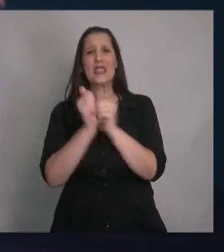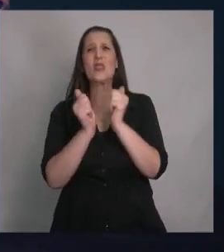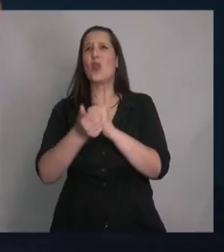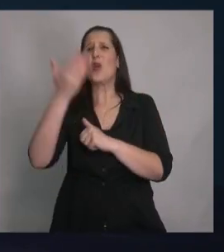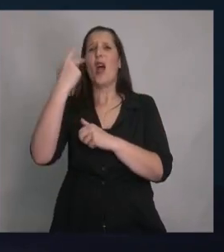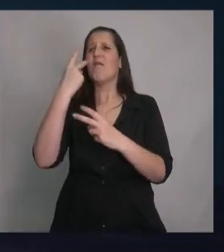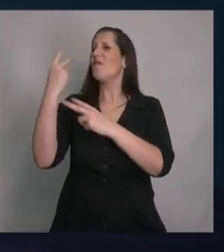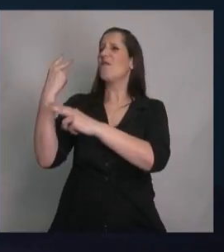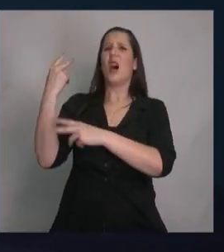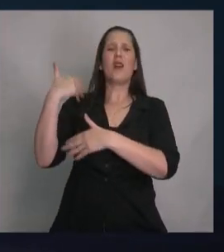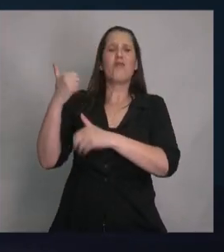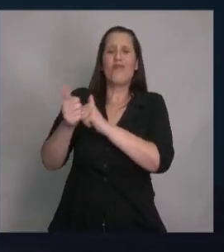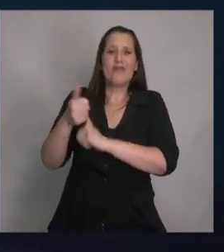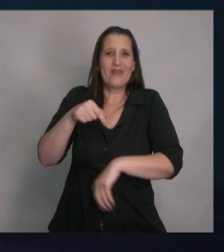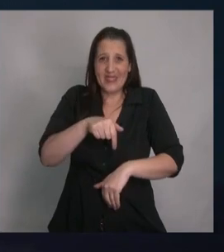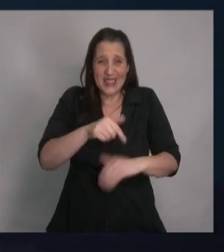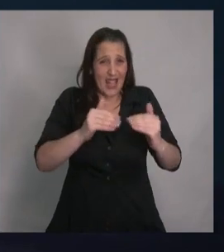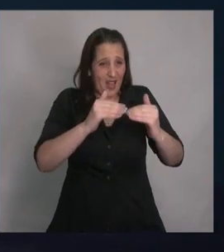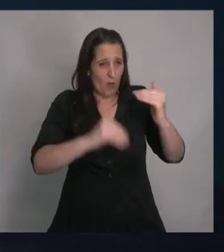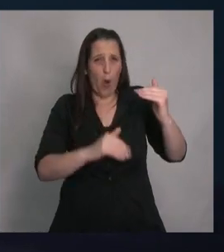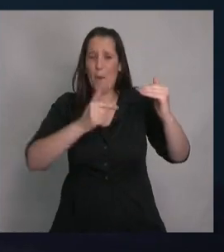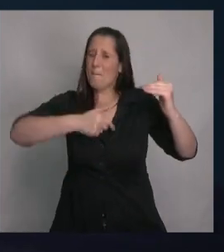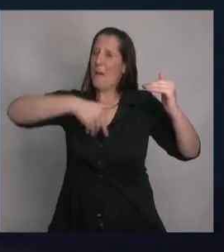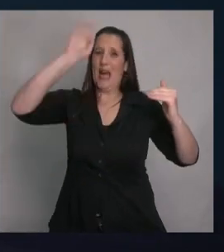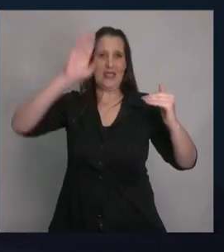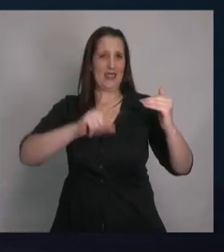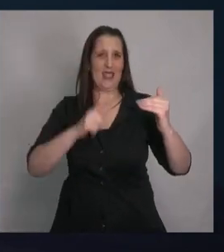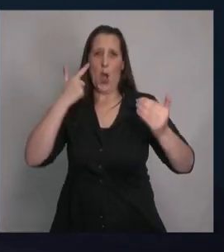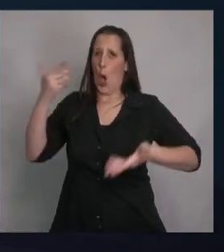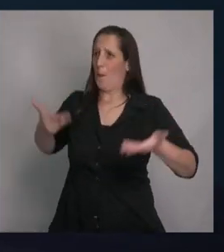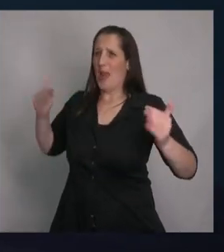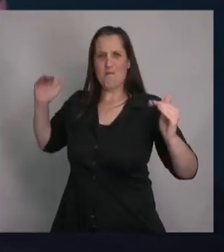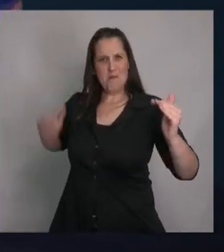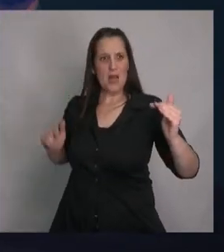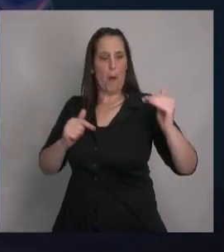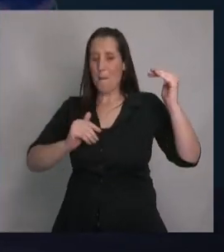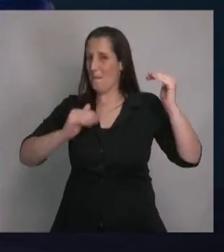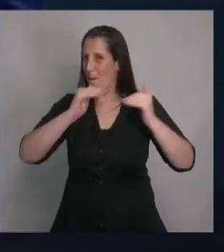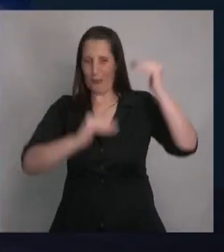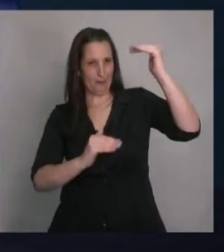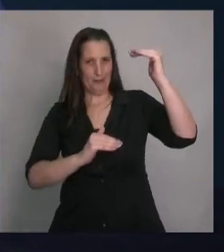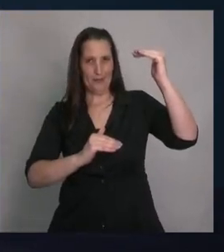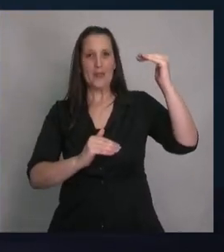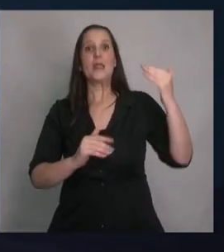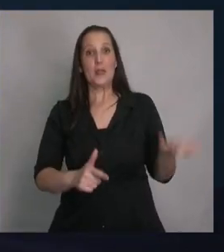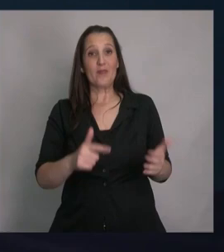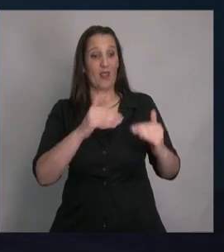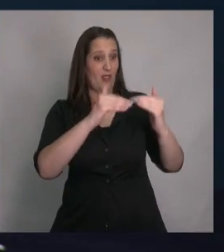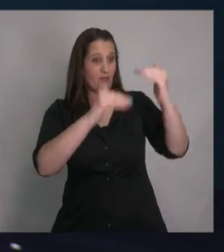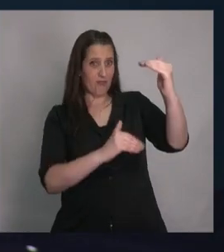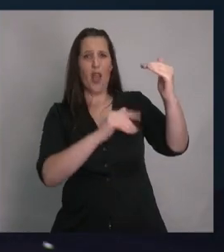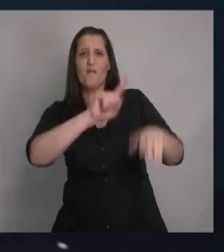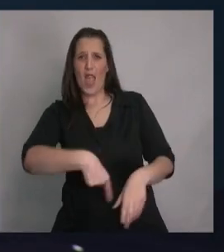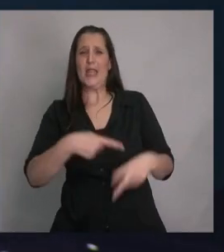la humanidad y de esa desigualdad social es que ha surgido los problemas fundamentales de